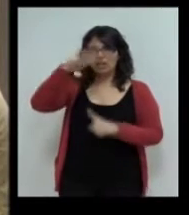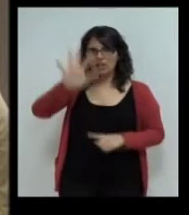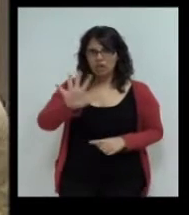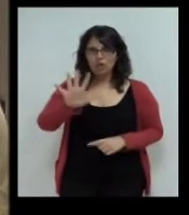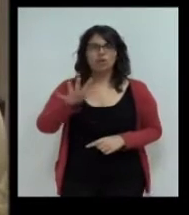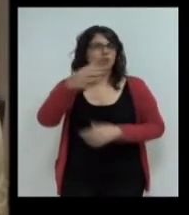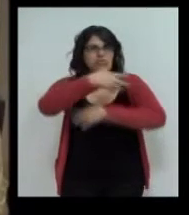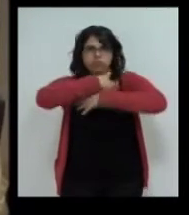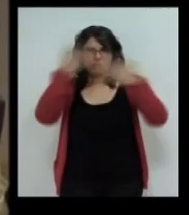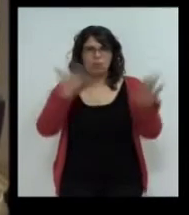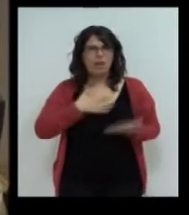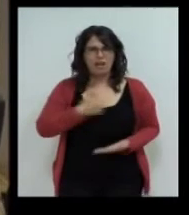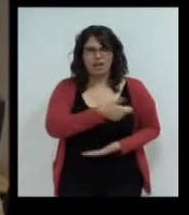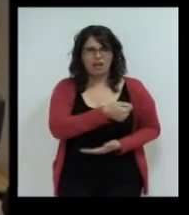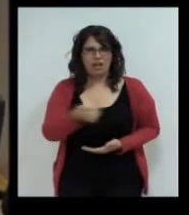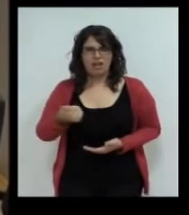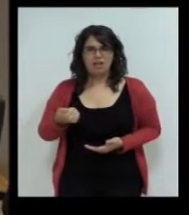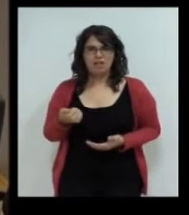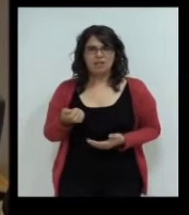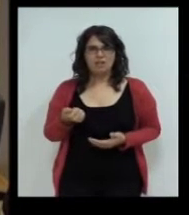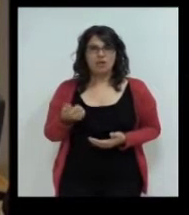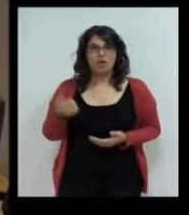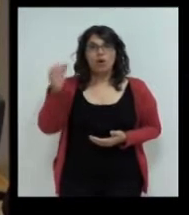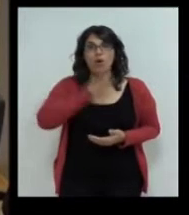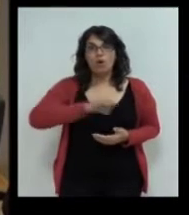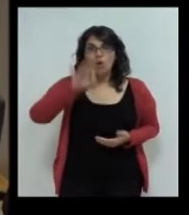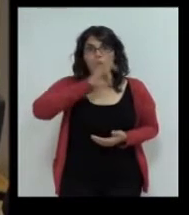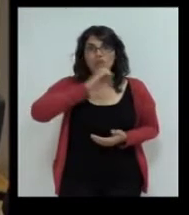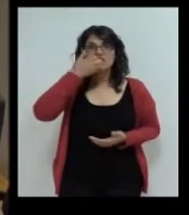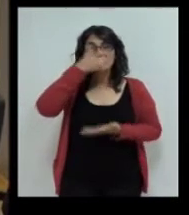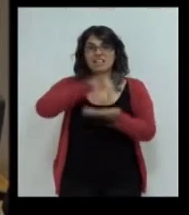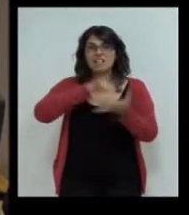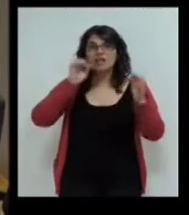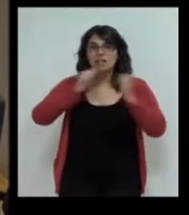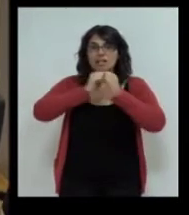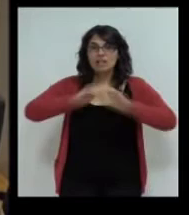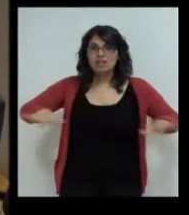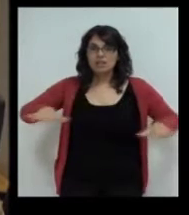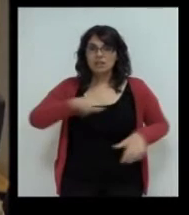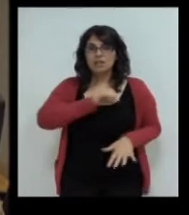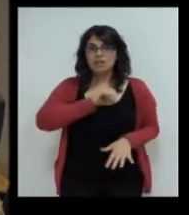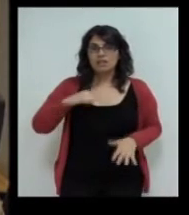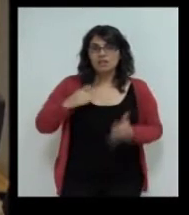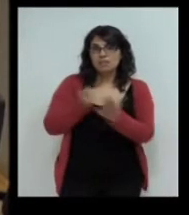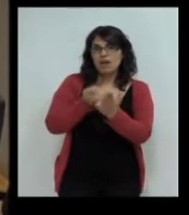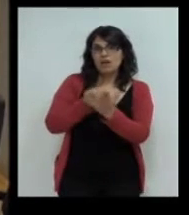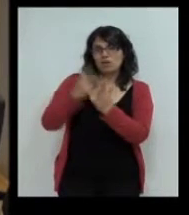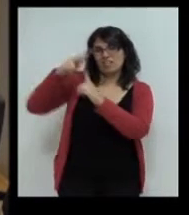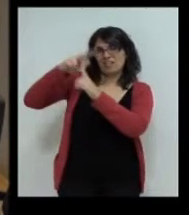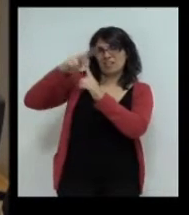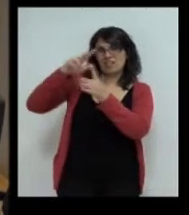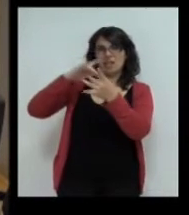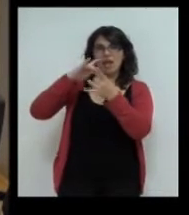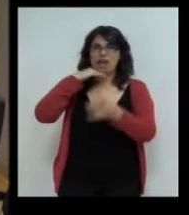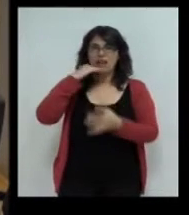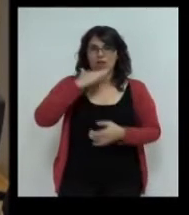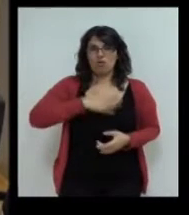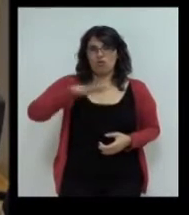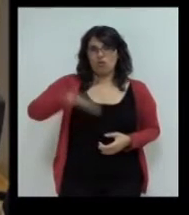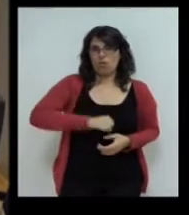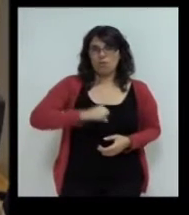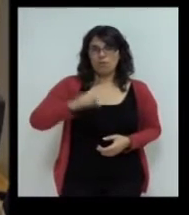cadena, o cuando ese mismo contenido es difundido por una plataforma de pago por satélite o que tenga que pasar por